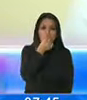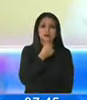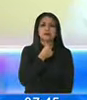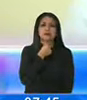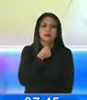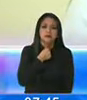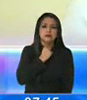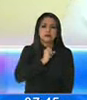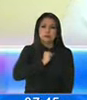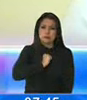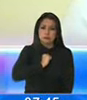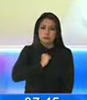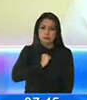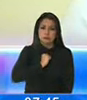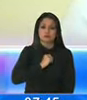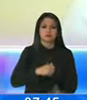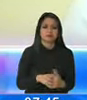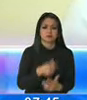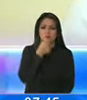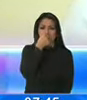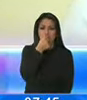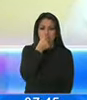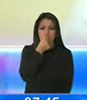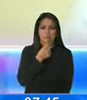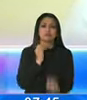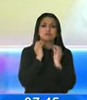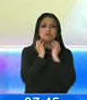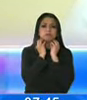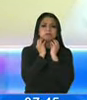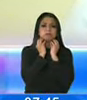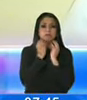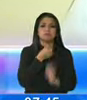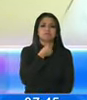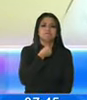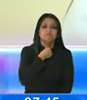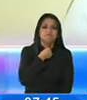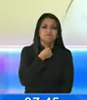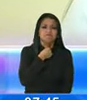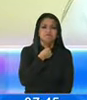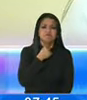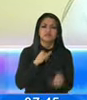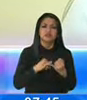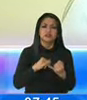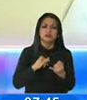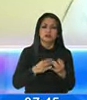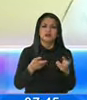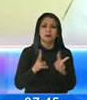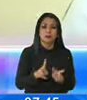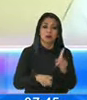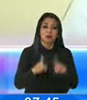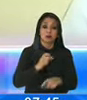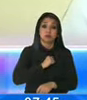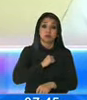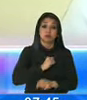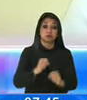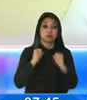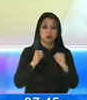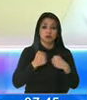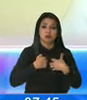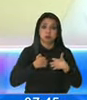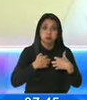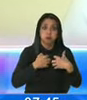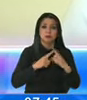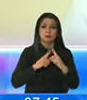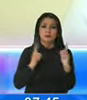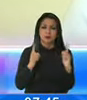todo altas, ¿no? Resfriado común, faringitis, amigdalitis. También se ha visto algo de bronquitis y neumonías, pero lo